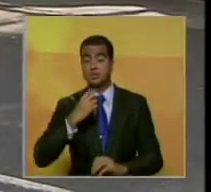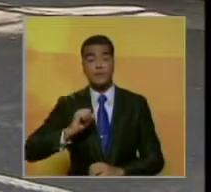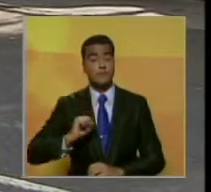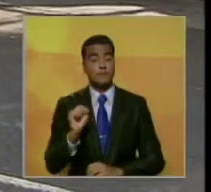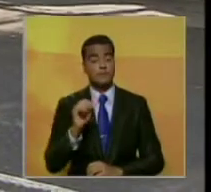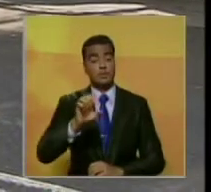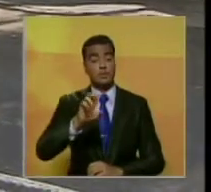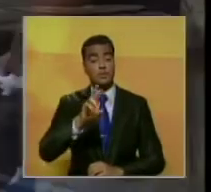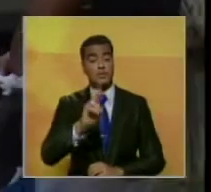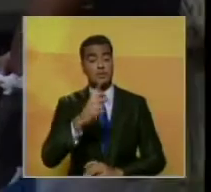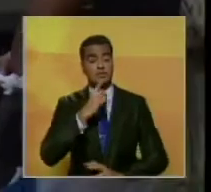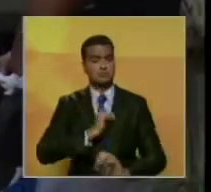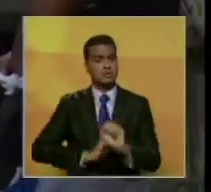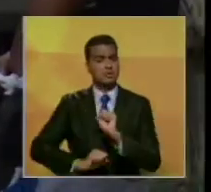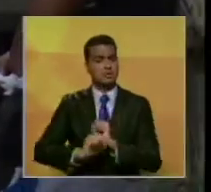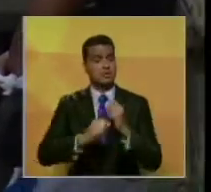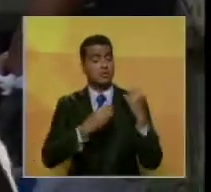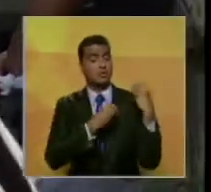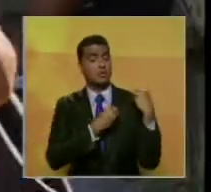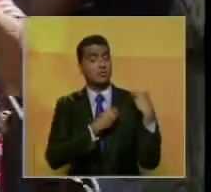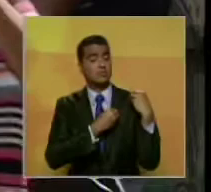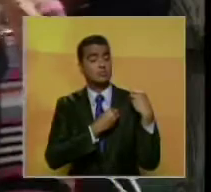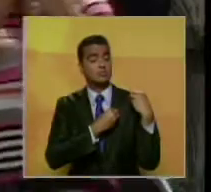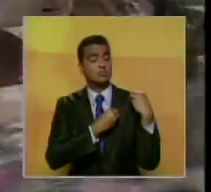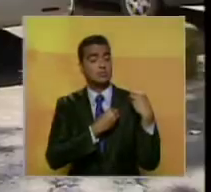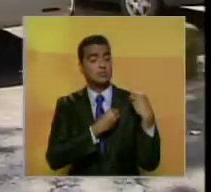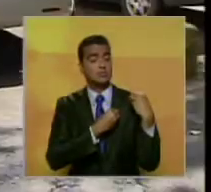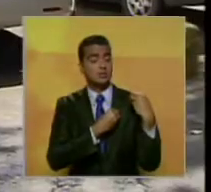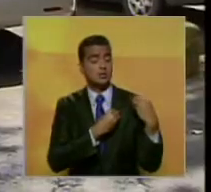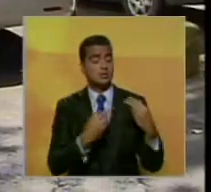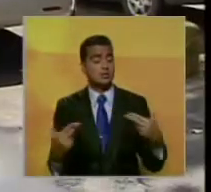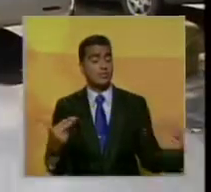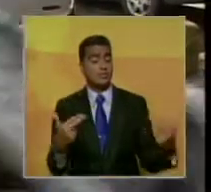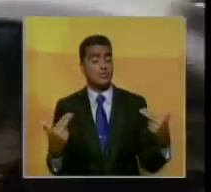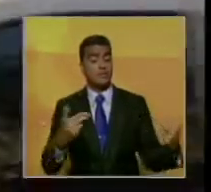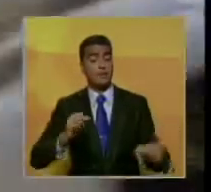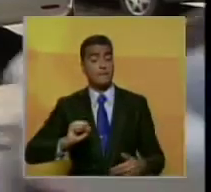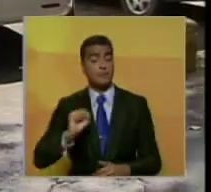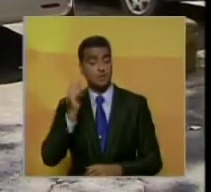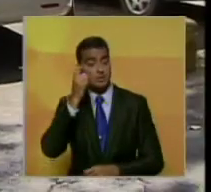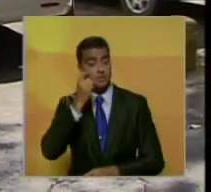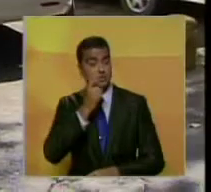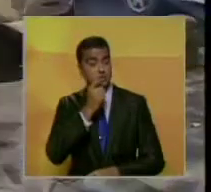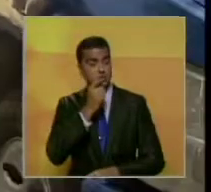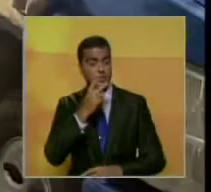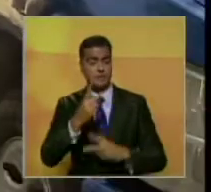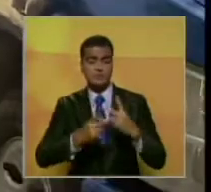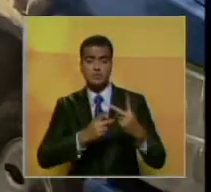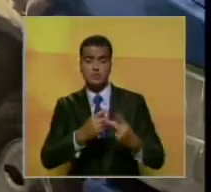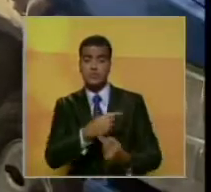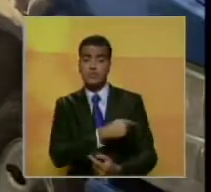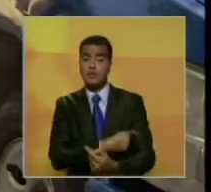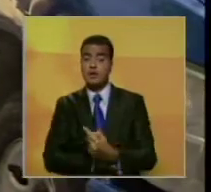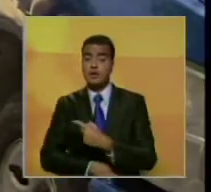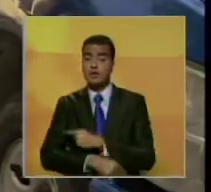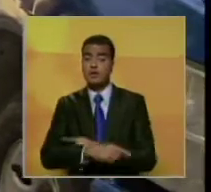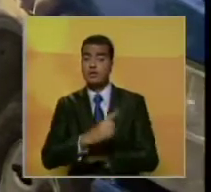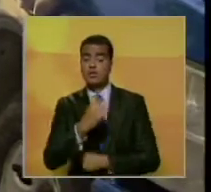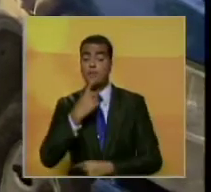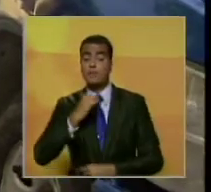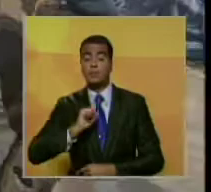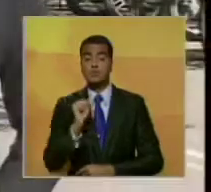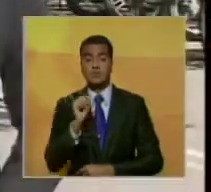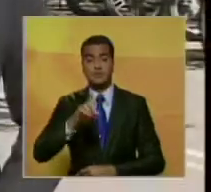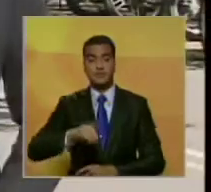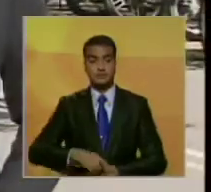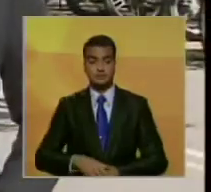Eduard Ramírez se habría resistido a la autoridad y se enfrentó contra funcionarios de la policía de Sucre. En el procedimiento resultó herido un oficial de